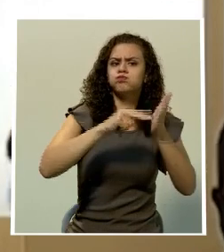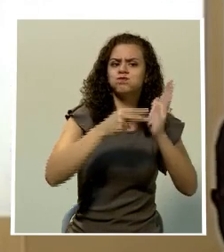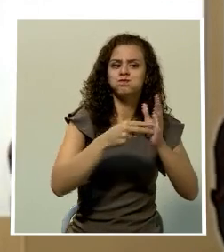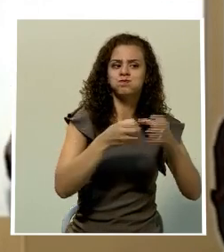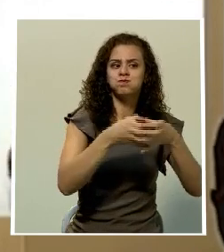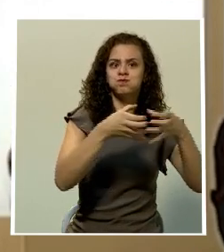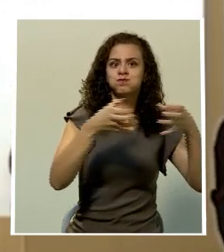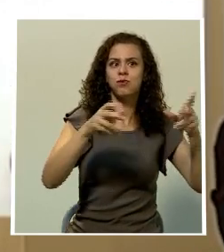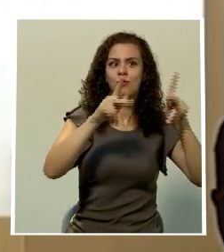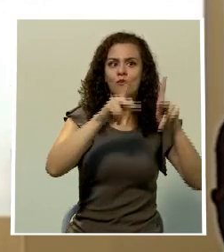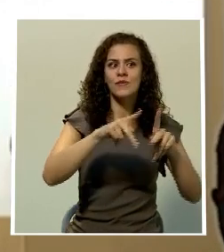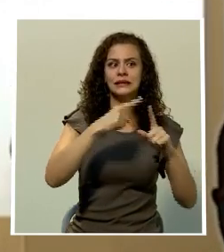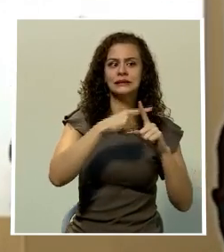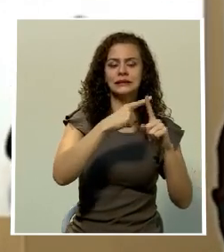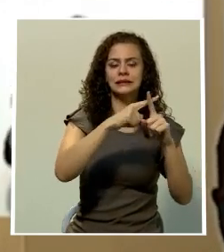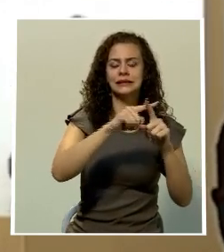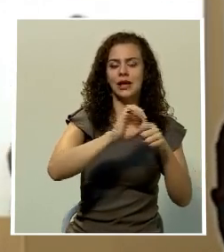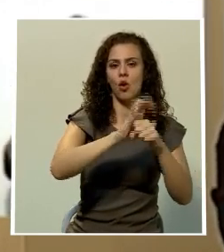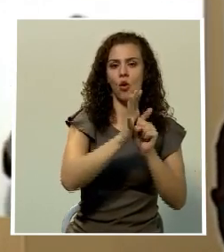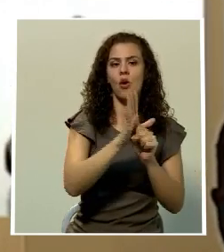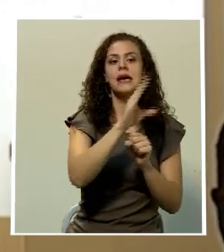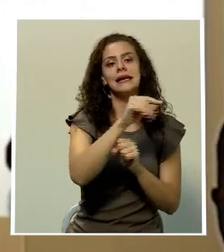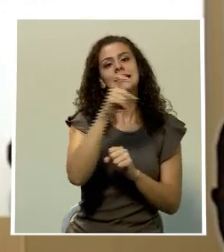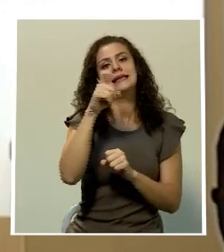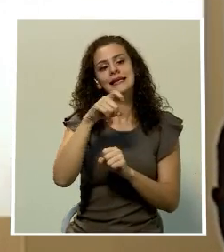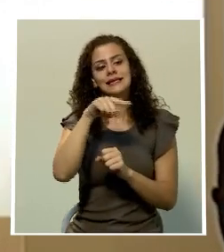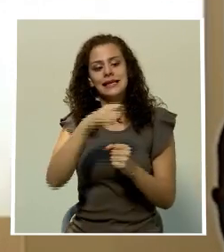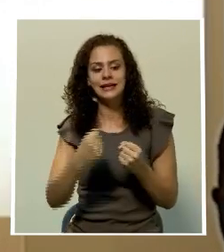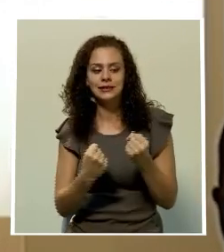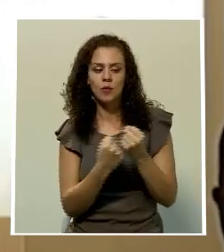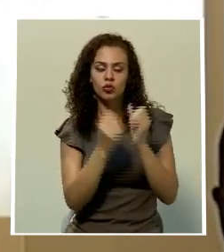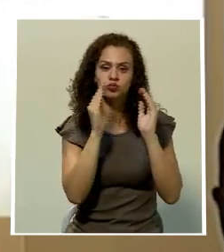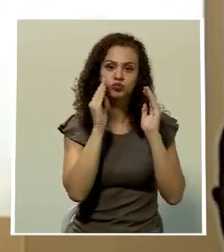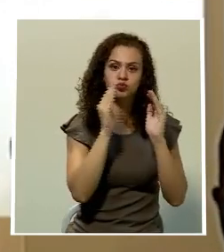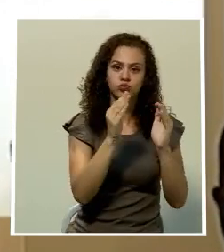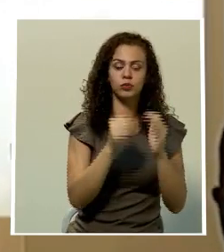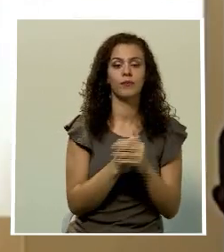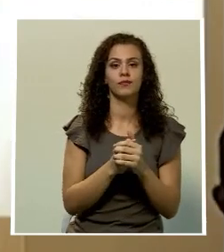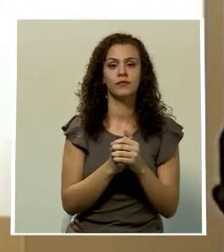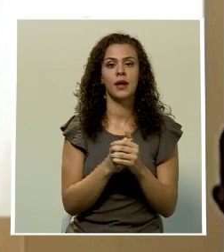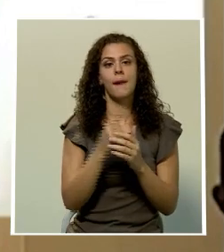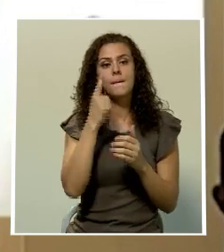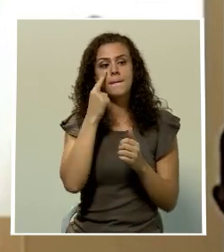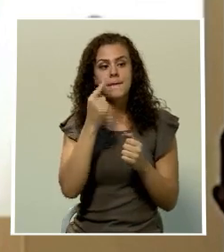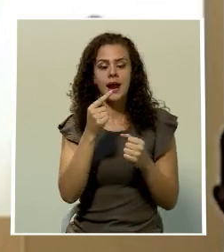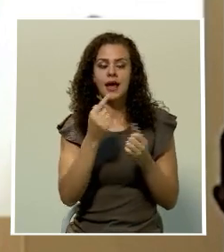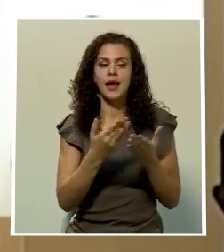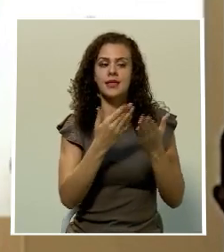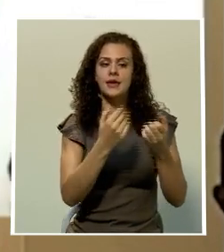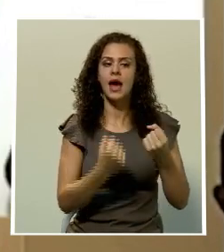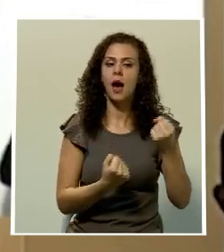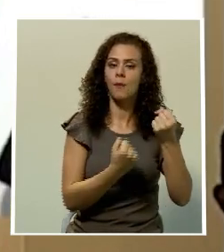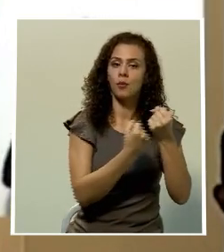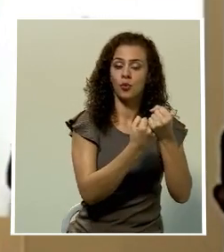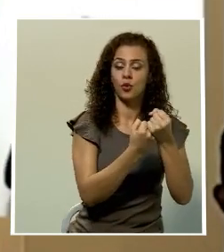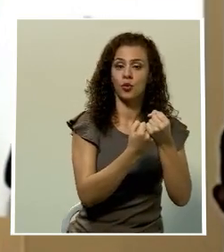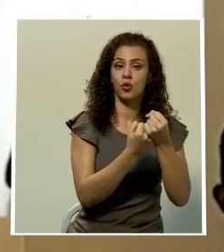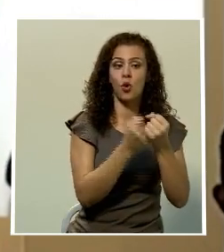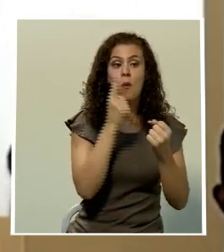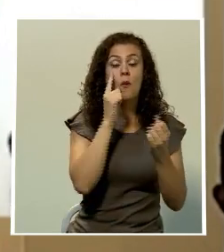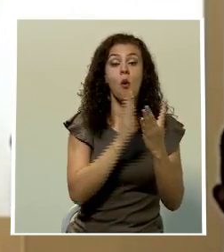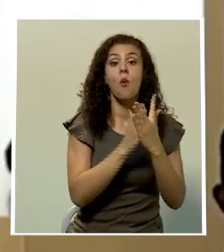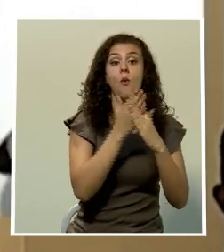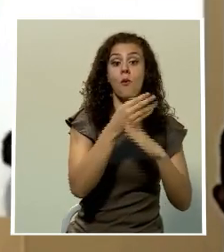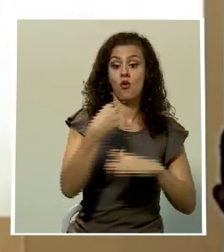de casos al sistema de salud y requieren de este apoyo, el soporte y el apoyo